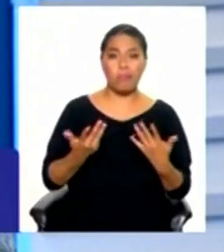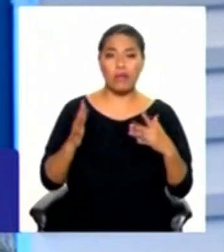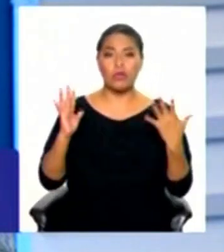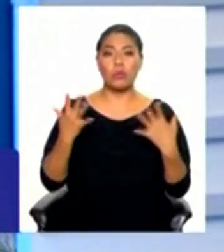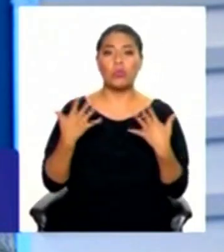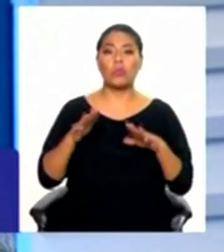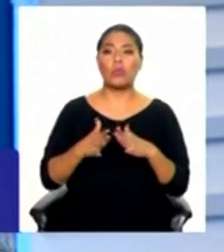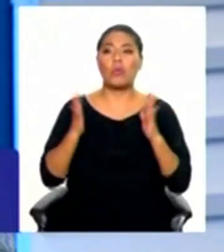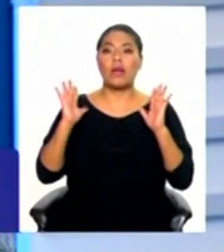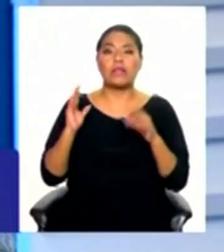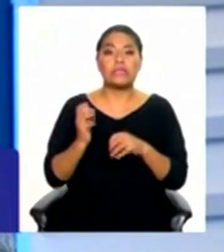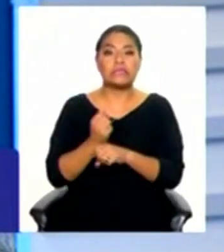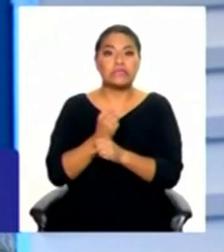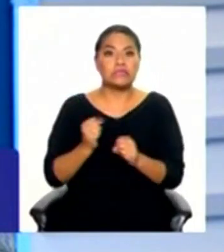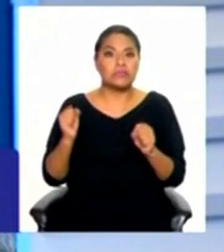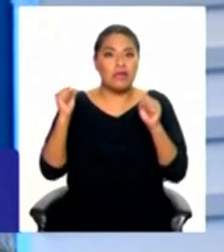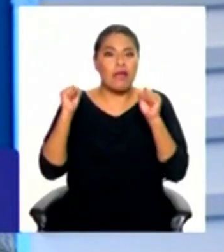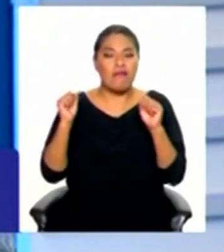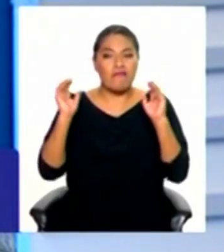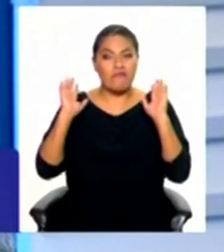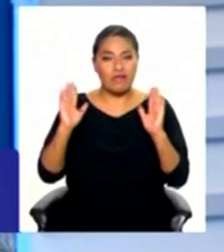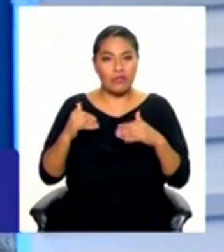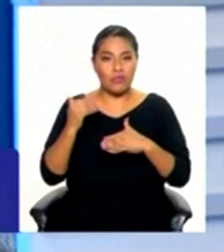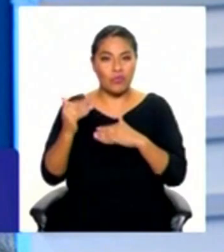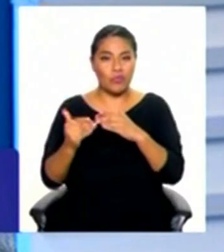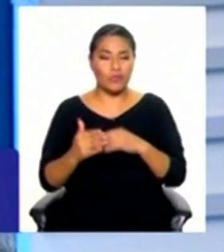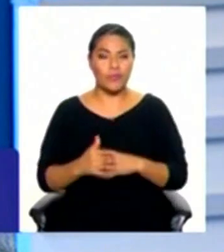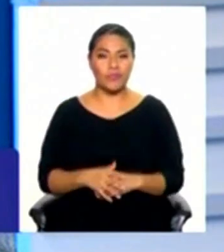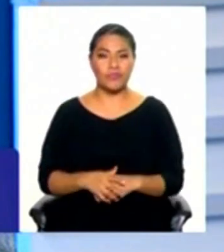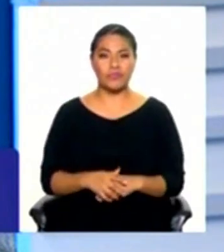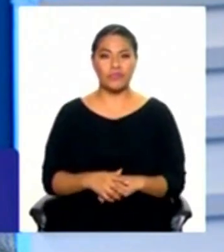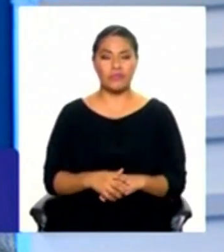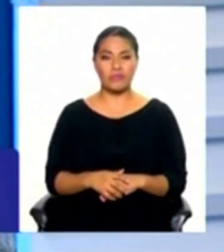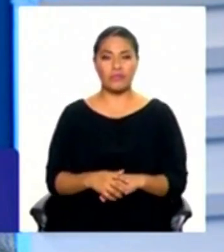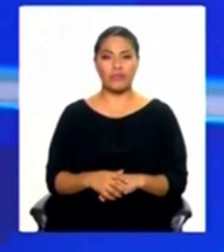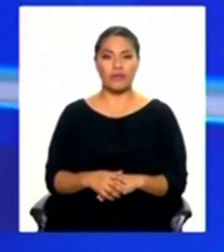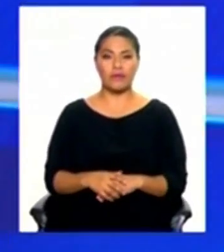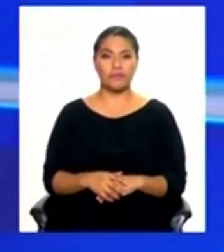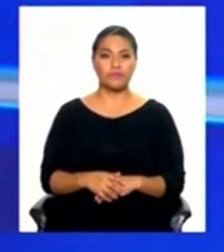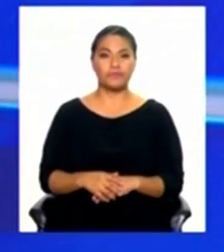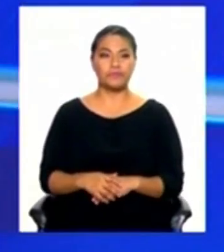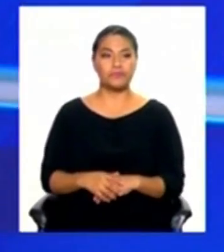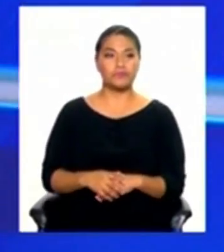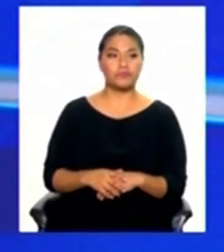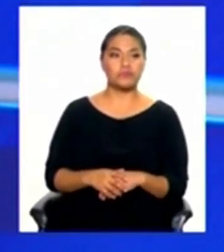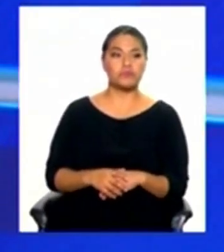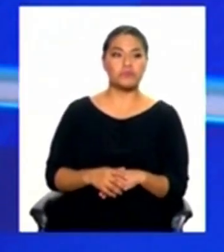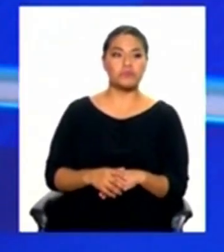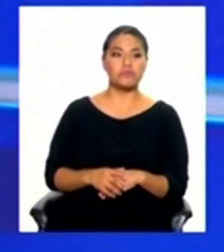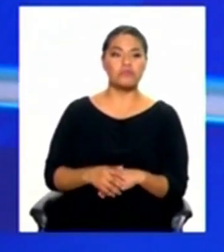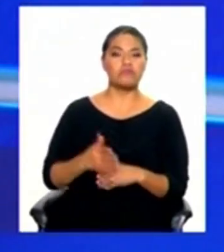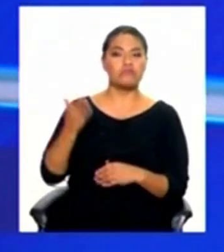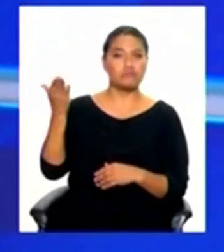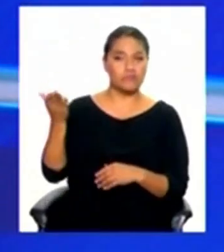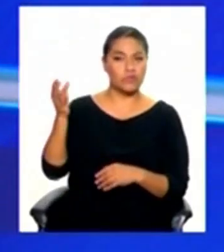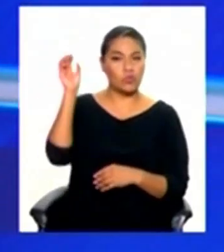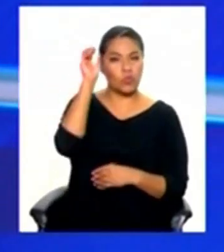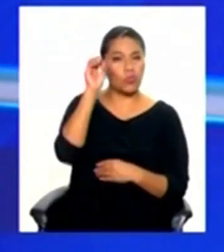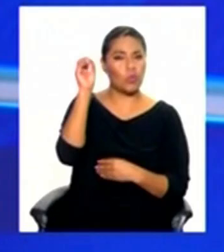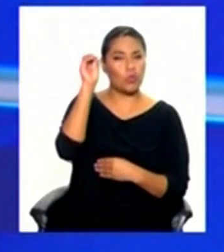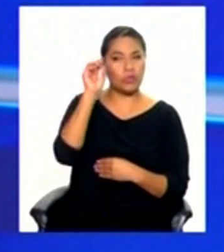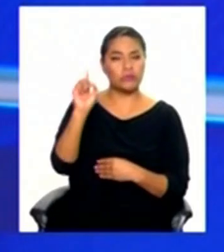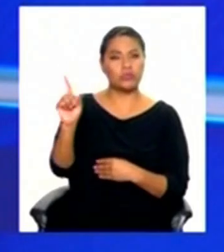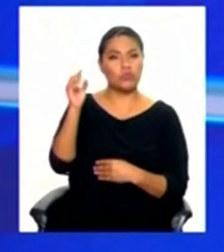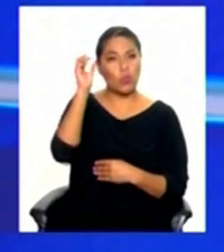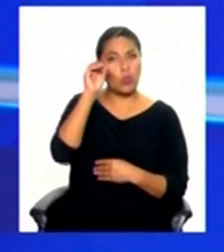salvando la tarea Este es un Este es un comentario muy inteligente de tu parte porque eso me da pie